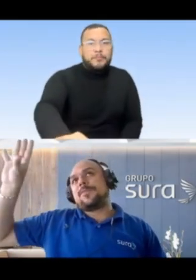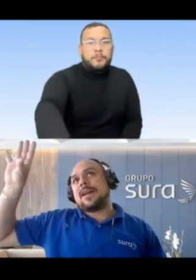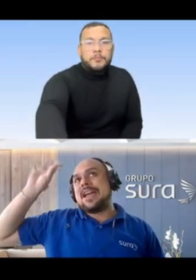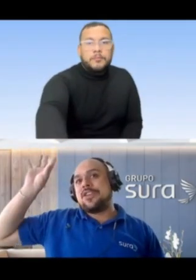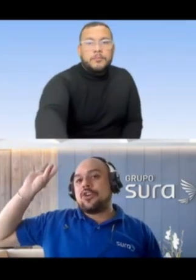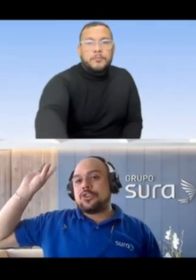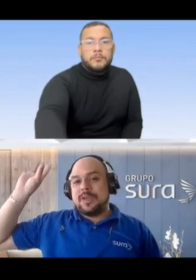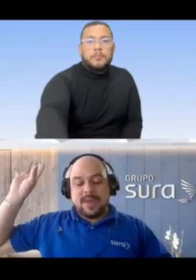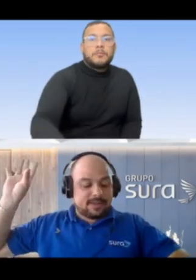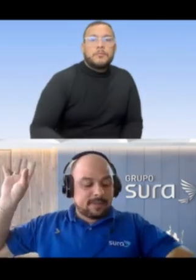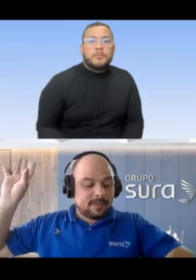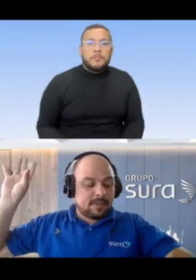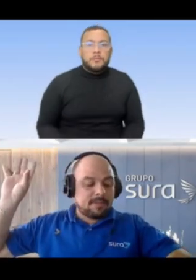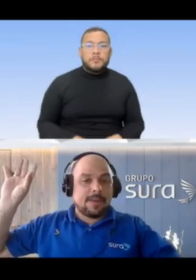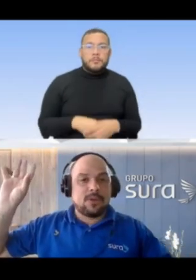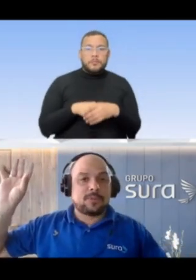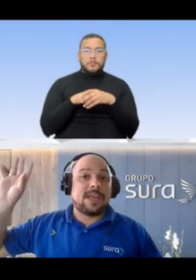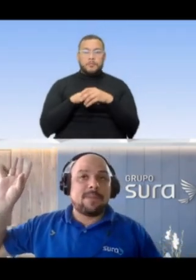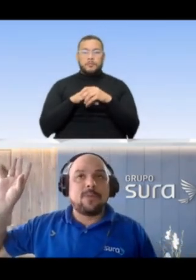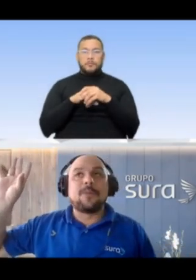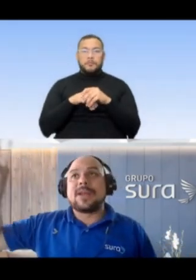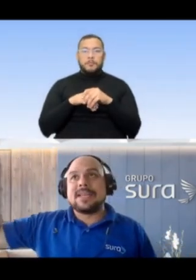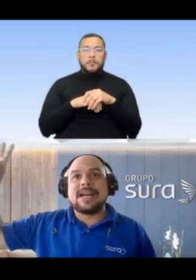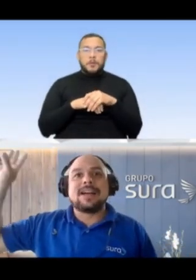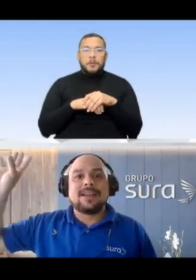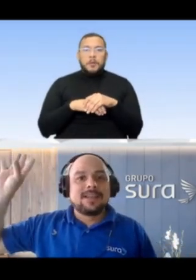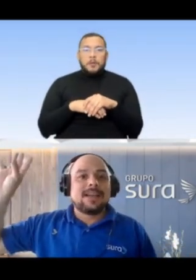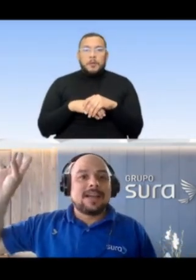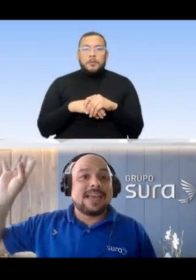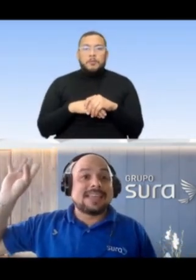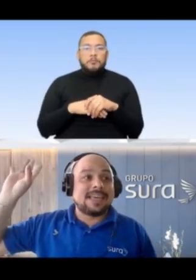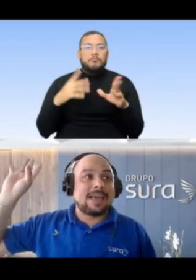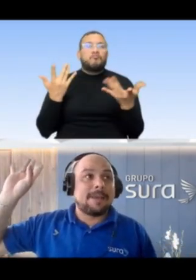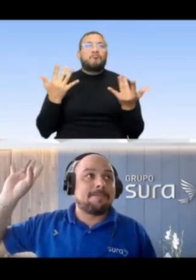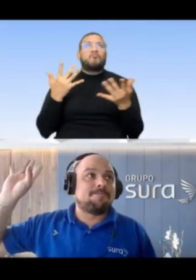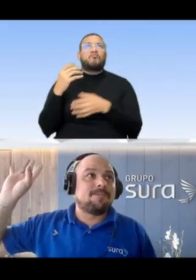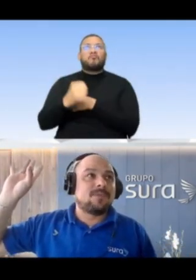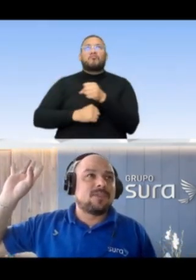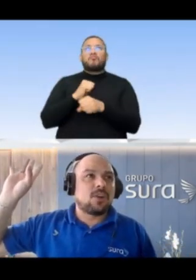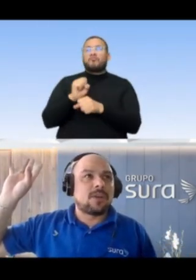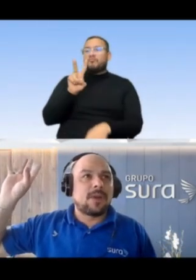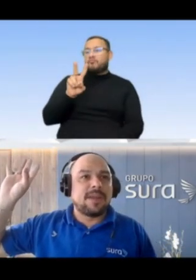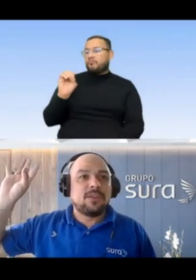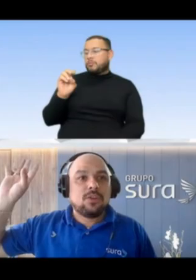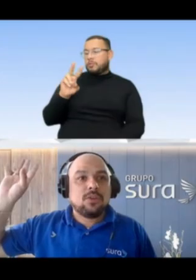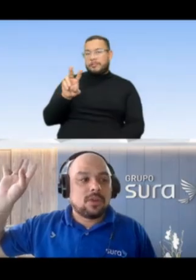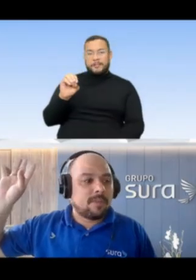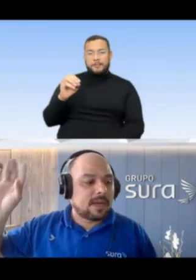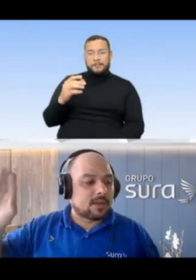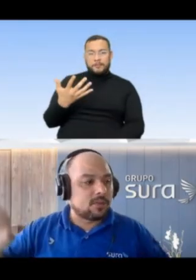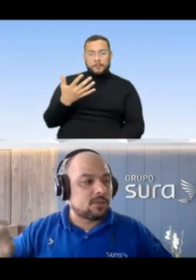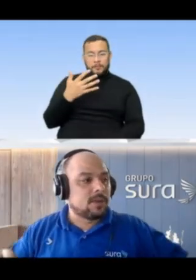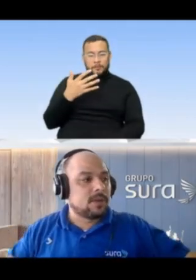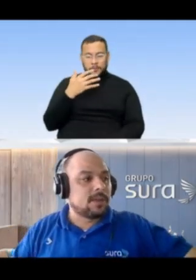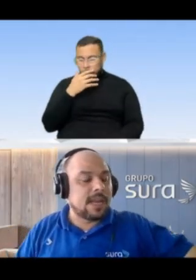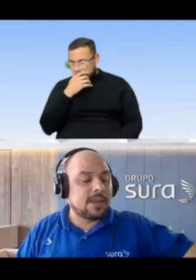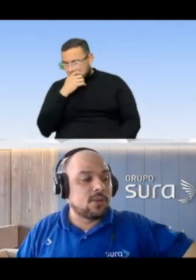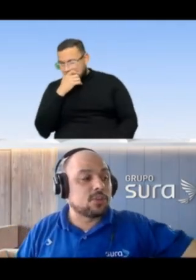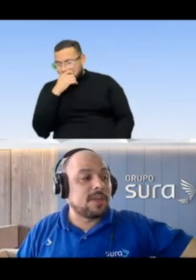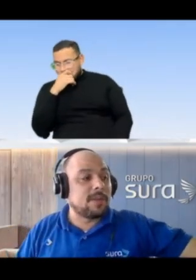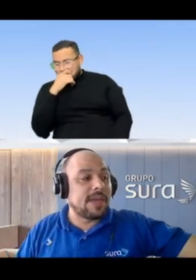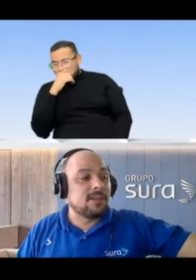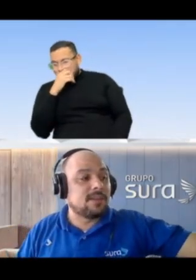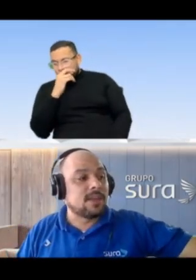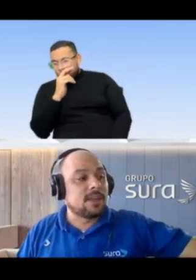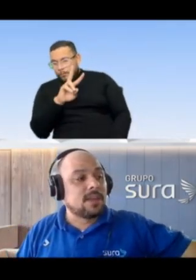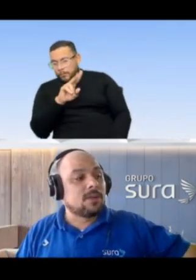por ejemplo, al año 2020. Vámonos, por ejemplo, por allá a ese, creo que fue el 21 de marzo del